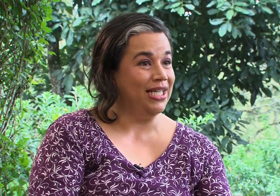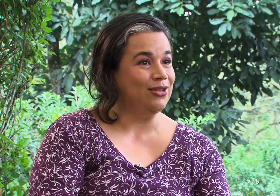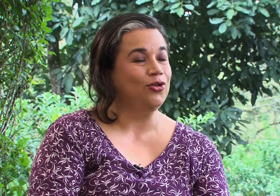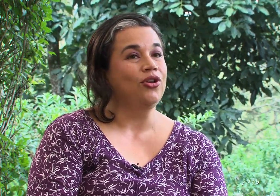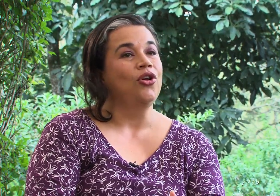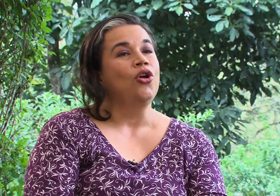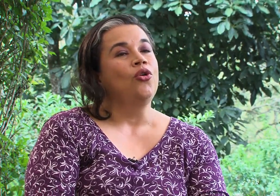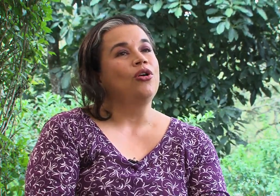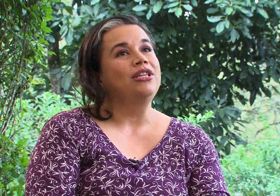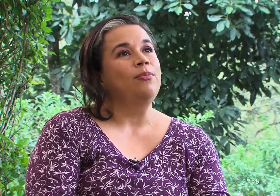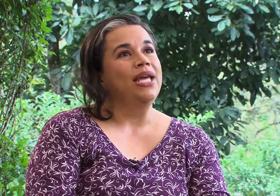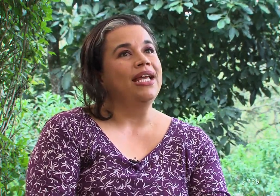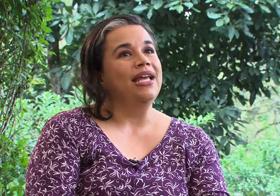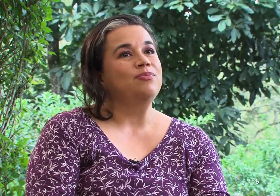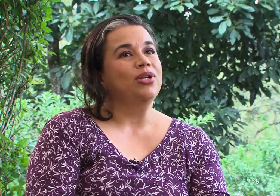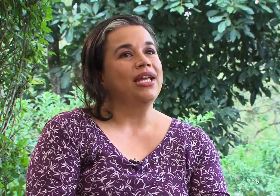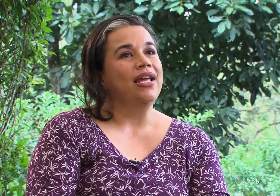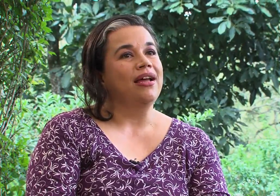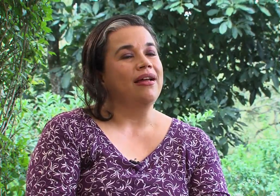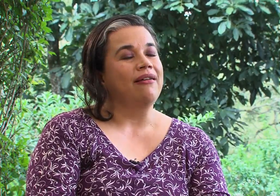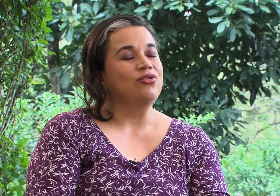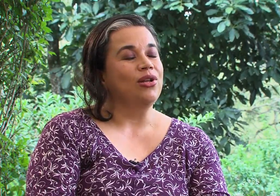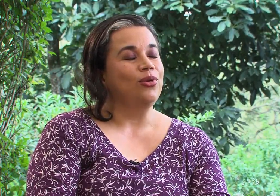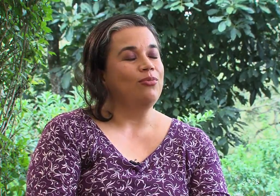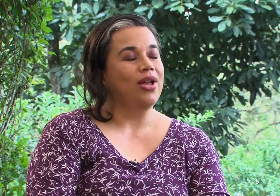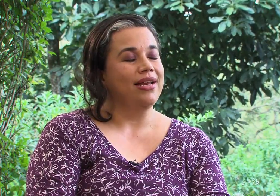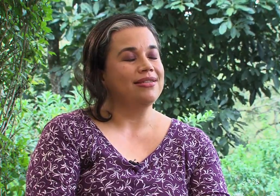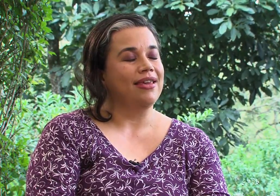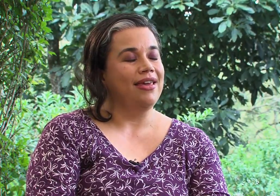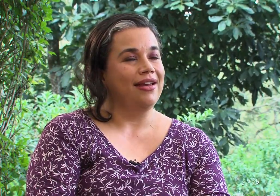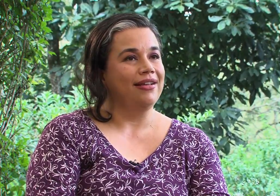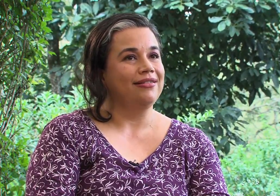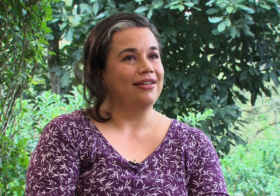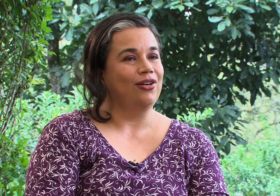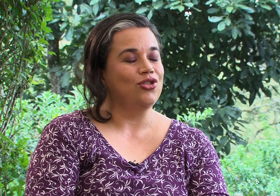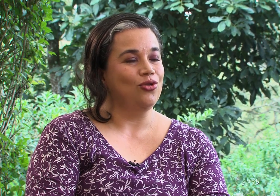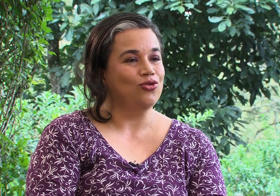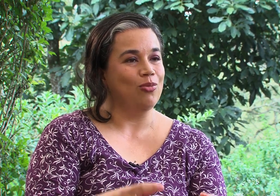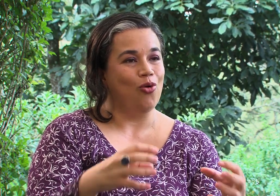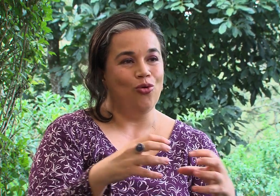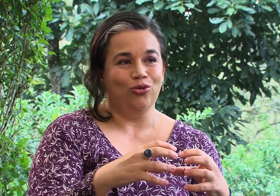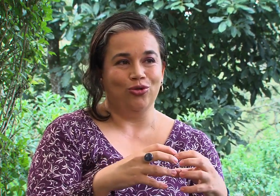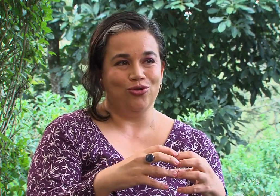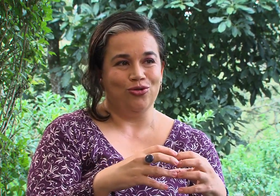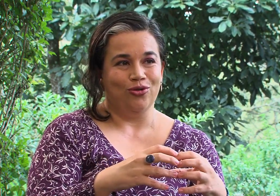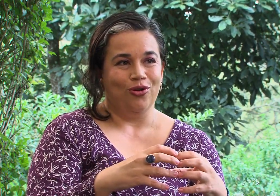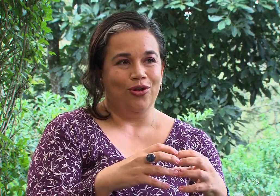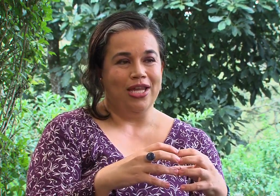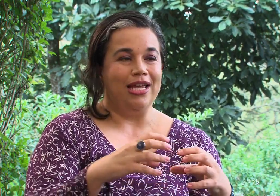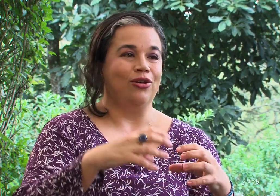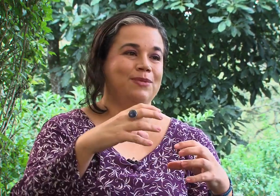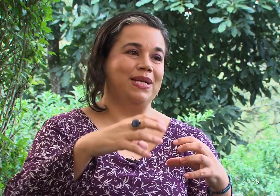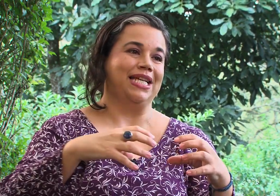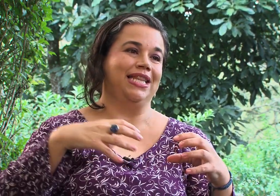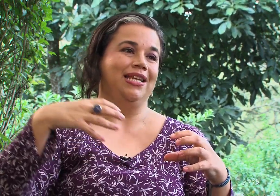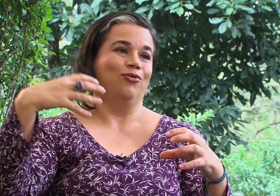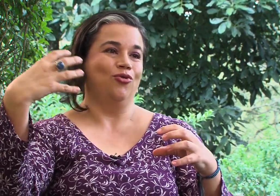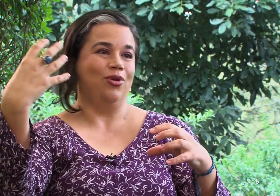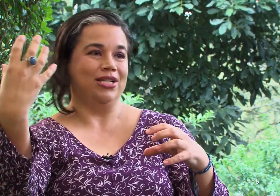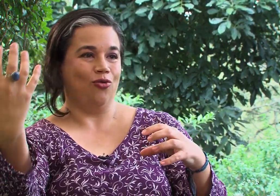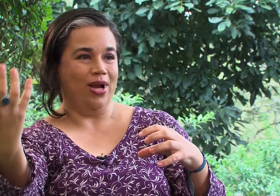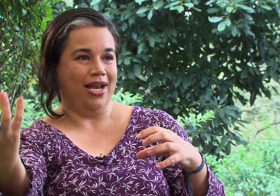quede solito. Luego también es porque he visto en algunas mujeres que quieren tener los hijos como juntos y que no les pase